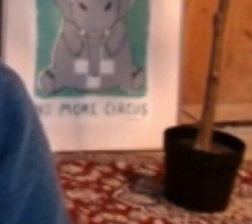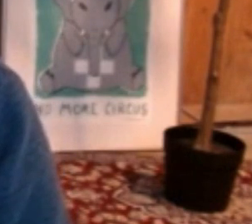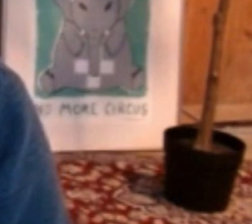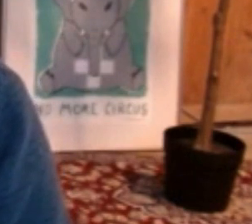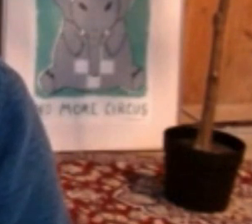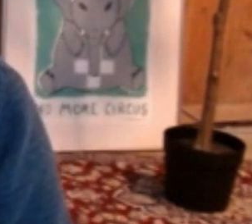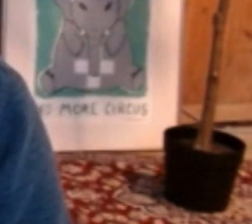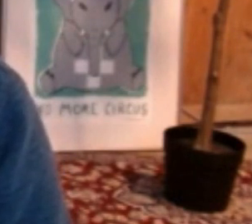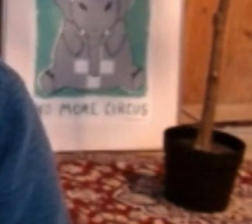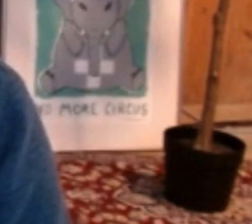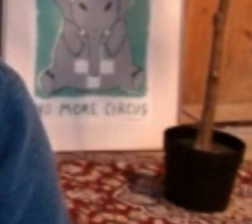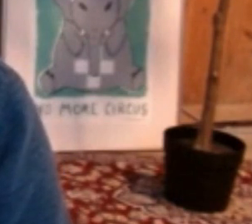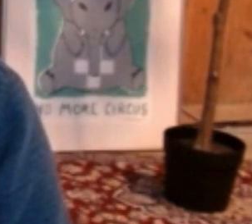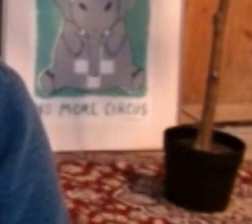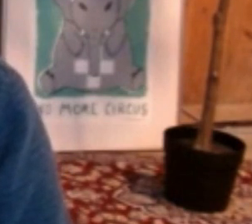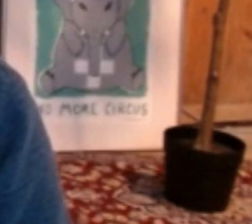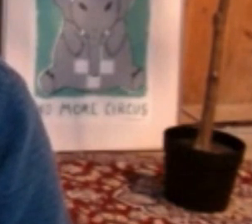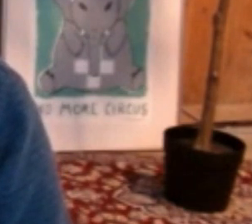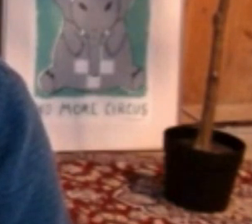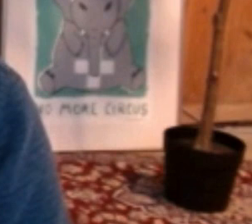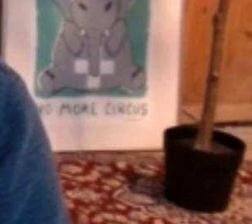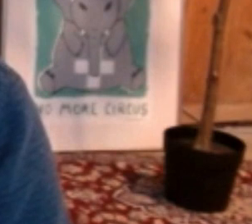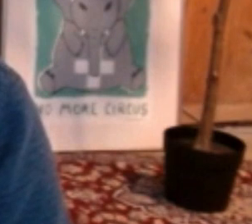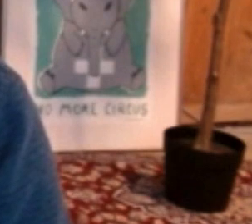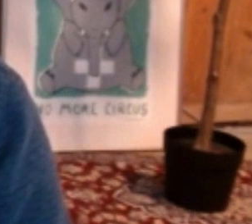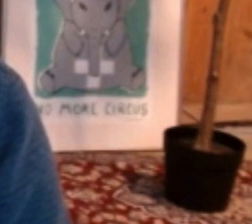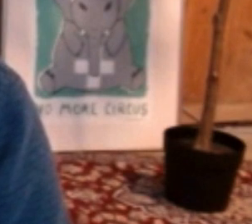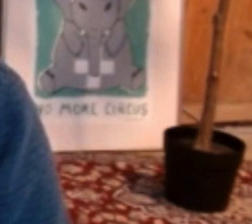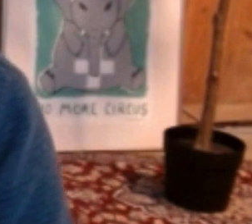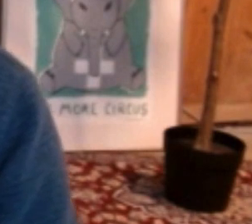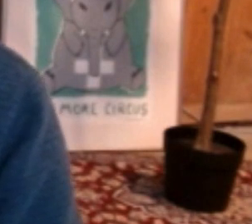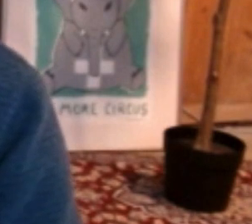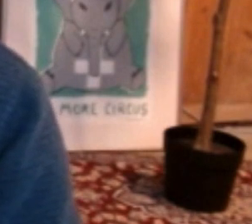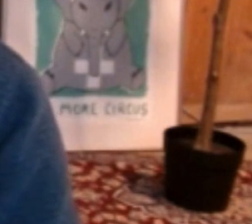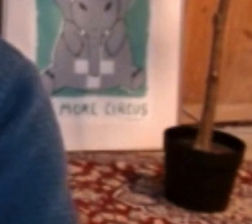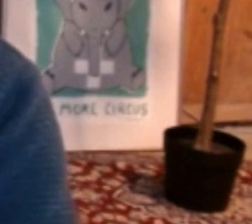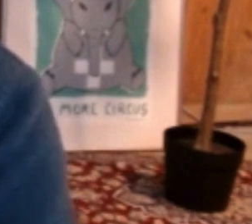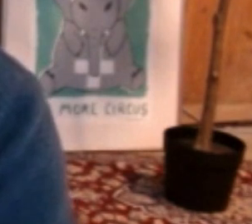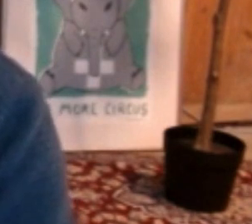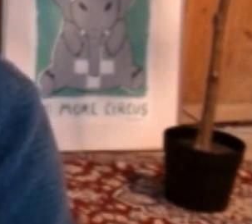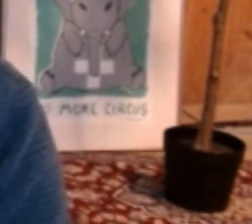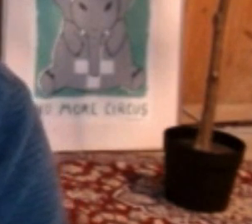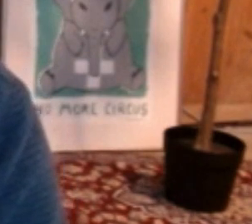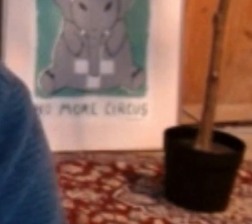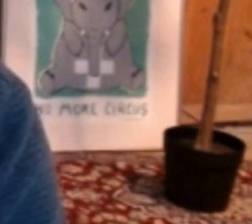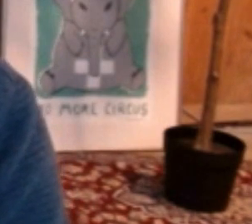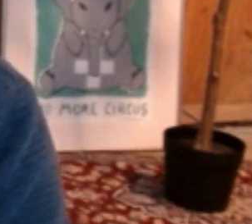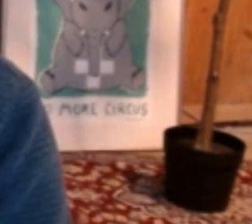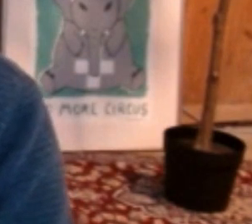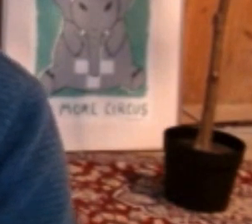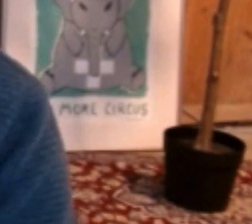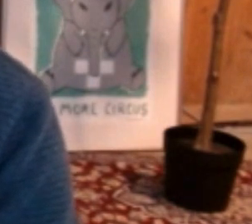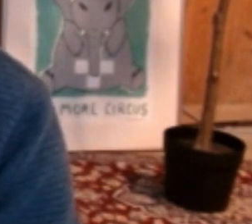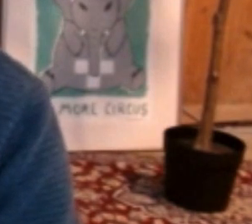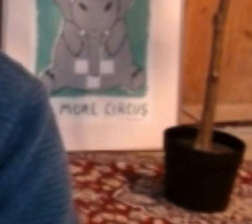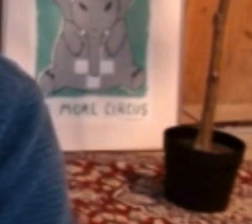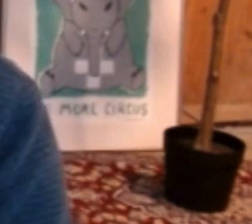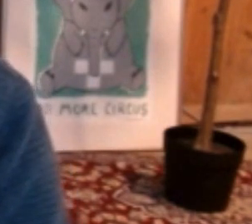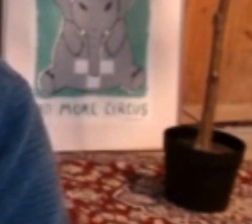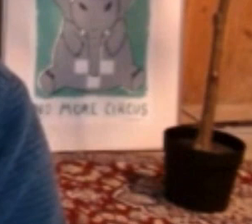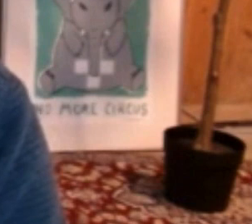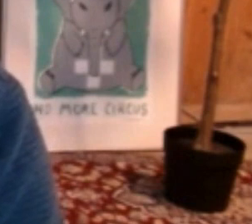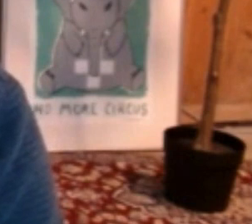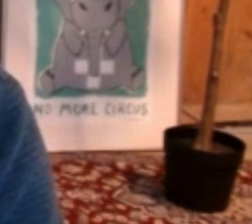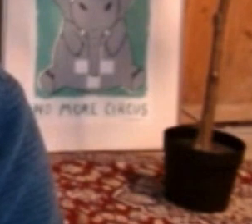programas de salud y derecho al agua. Eso es muy importante. También mejoramiento urbano. Dicen